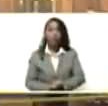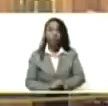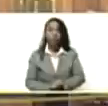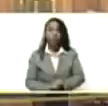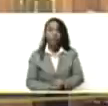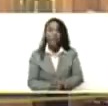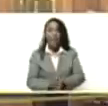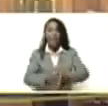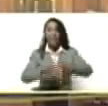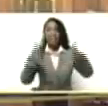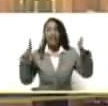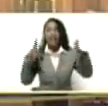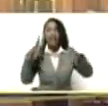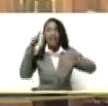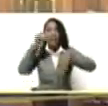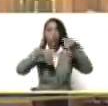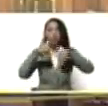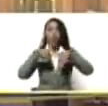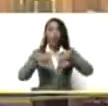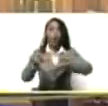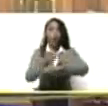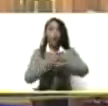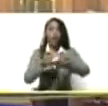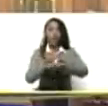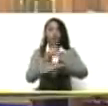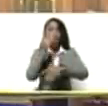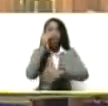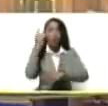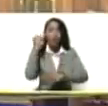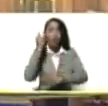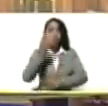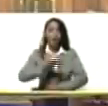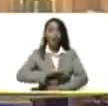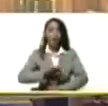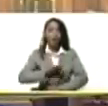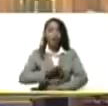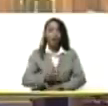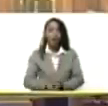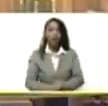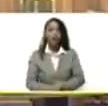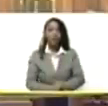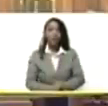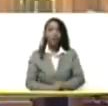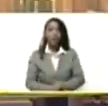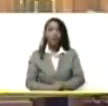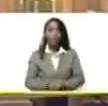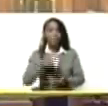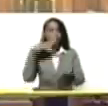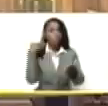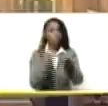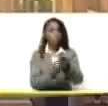en la expansión de la generación de bienes y servicios en la generación de riqueza monetaria